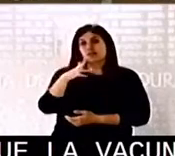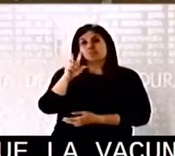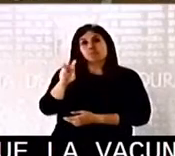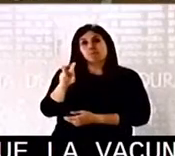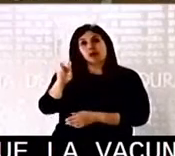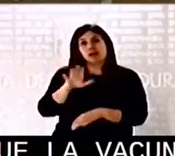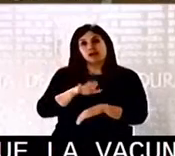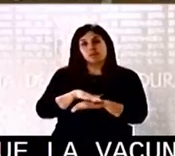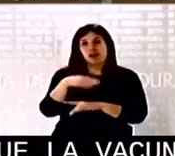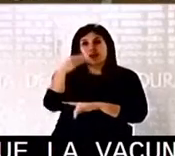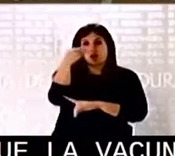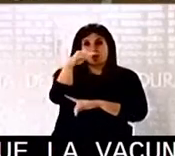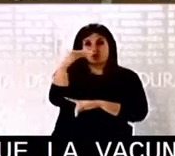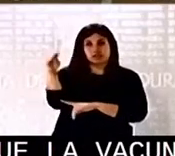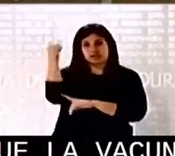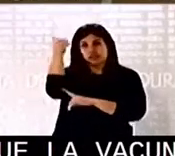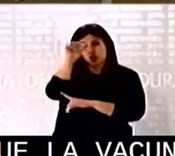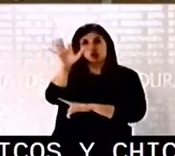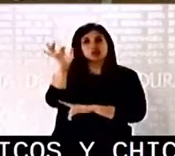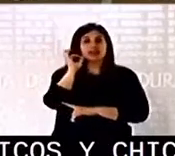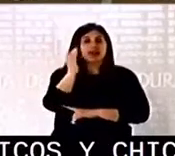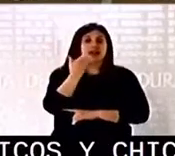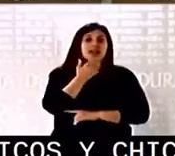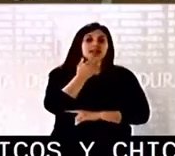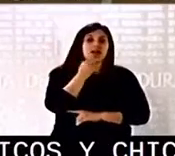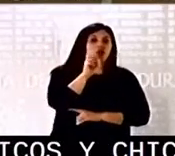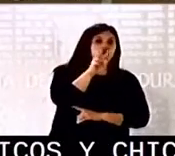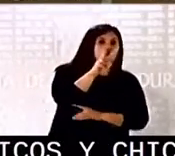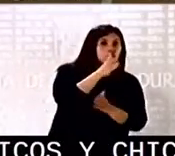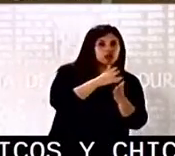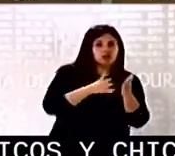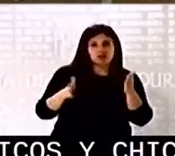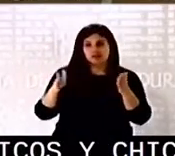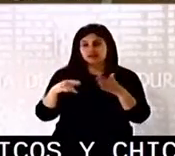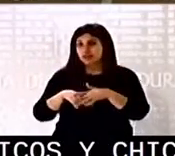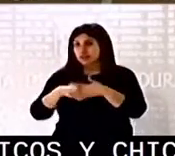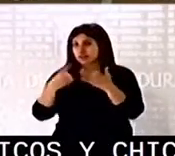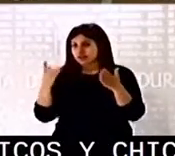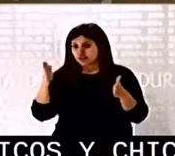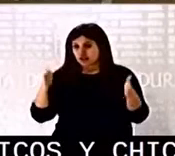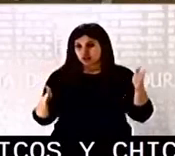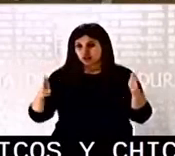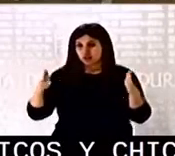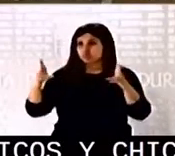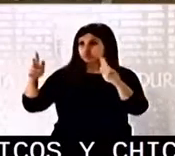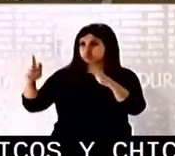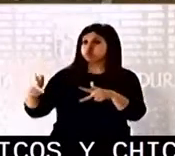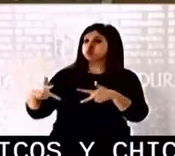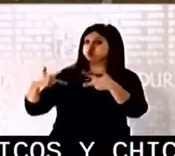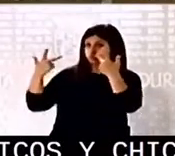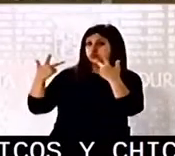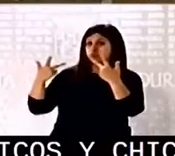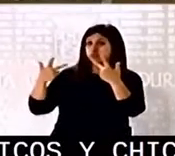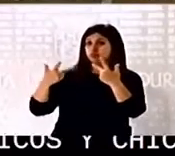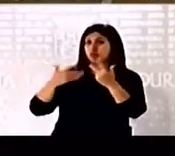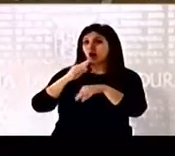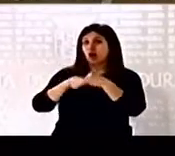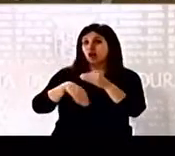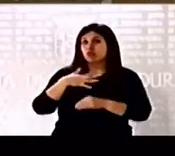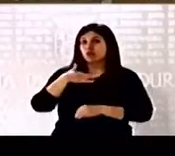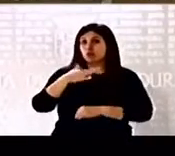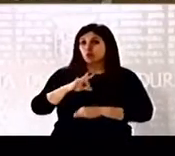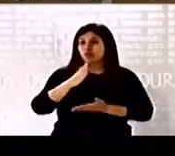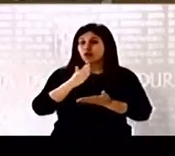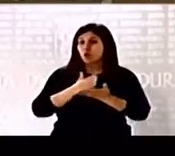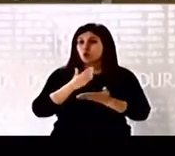y chicas entre 12 y 16 años, si se puede hacer la administración antes del próximo